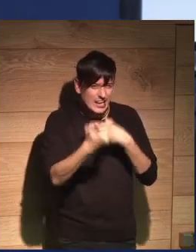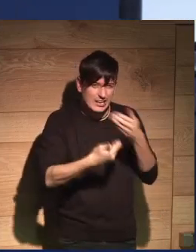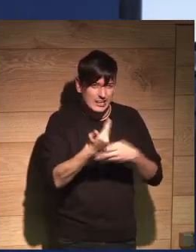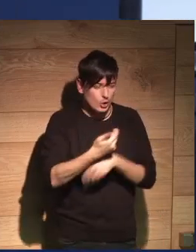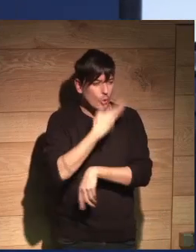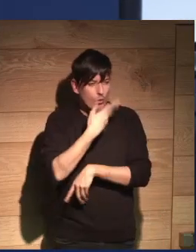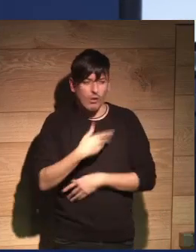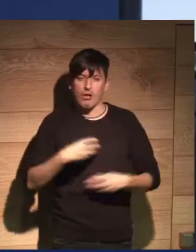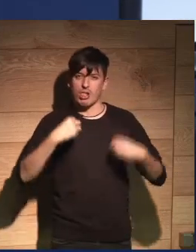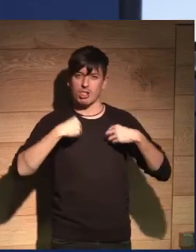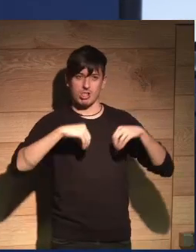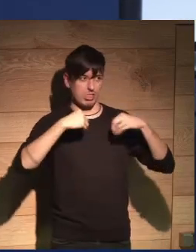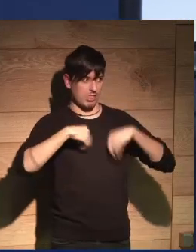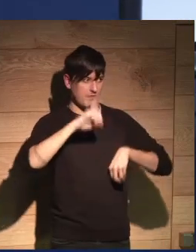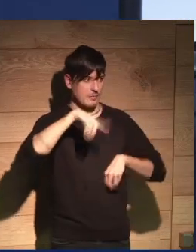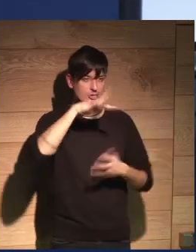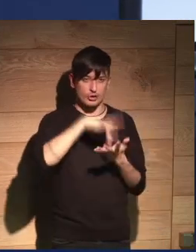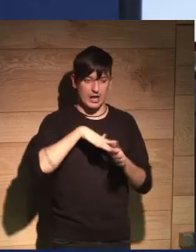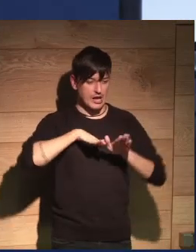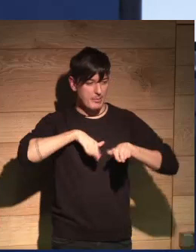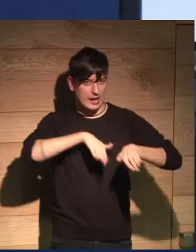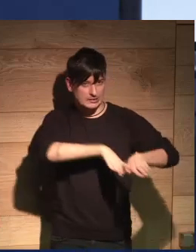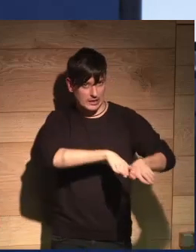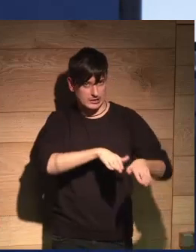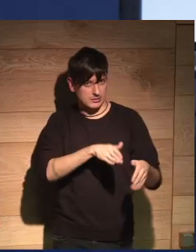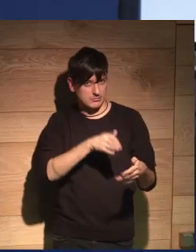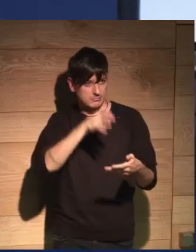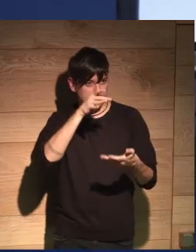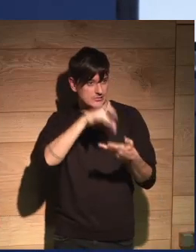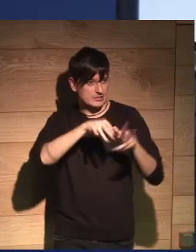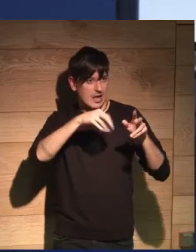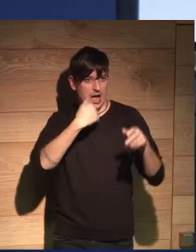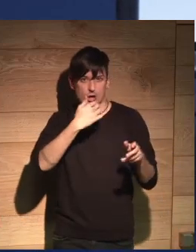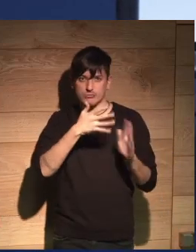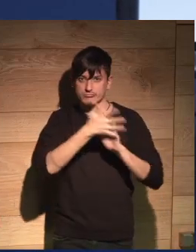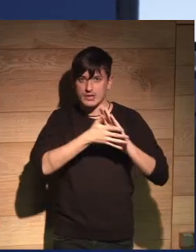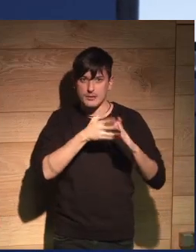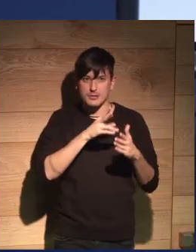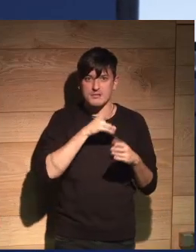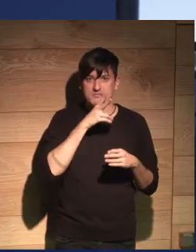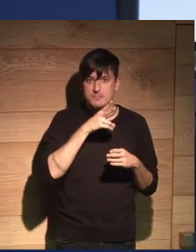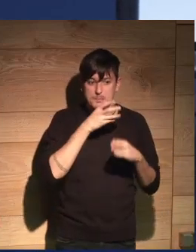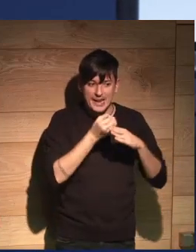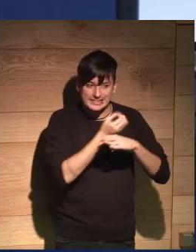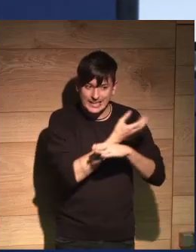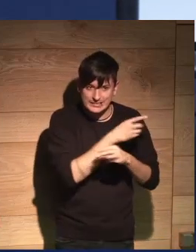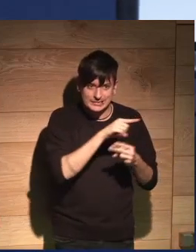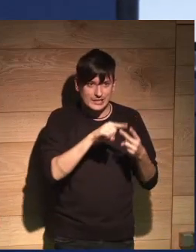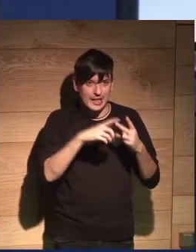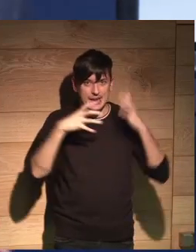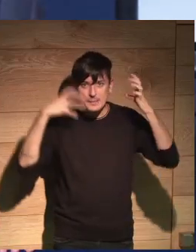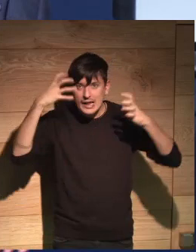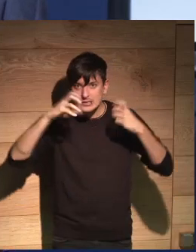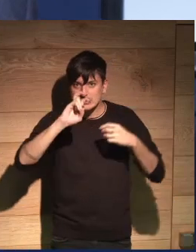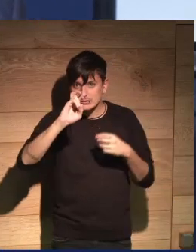hablamos, cuando ya llega la cabalgata, hablo del tema, hablo de botánica, hablo de zoología. Y después, ¿qué pasa cuando nos